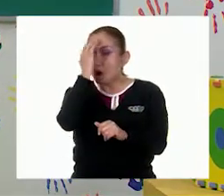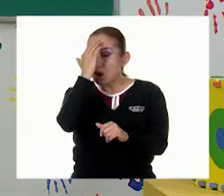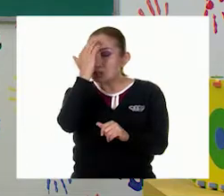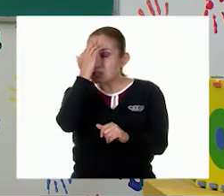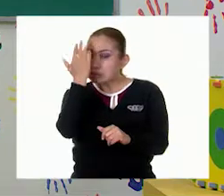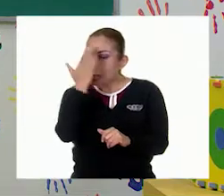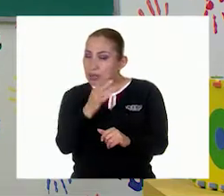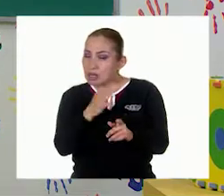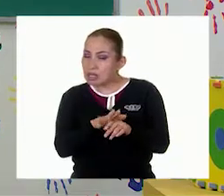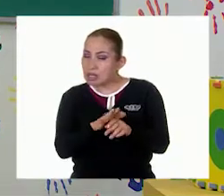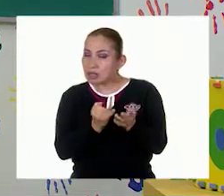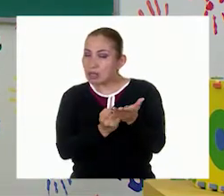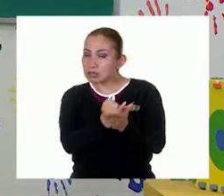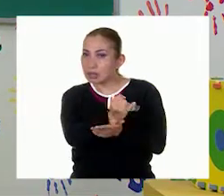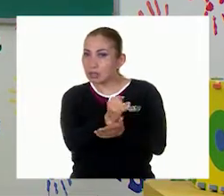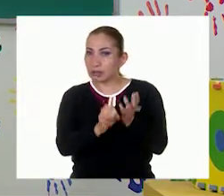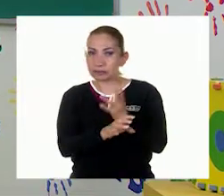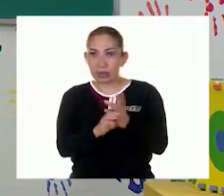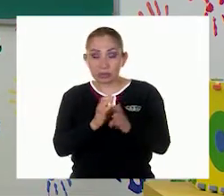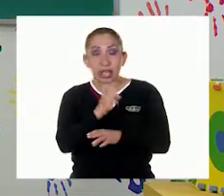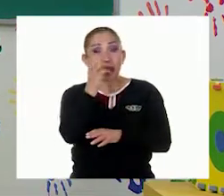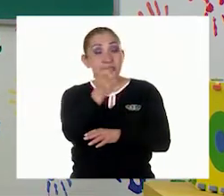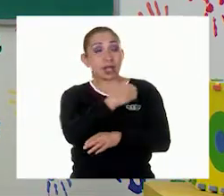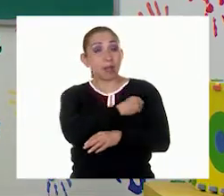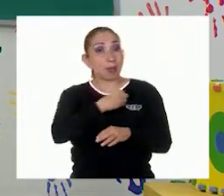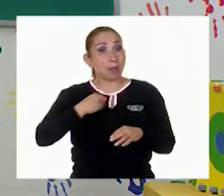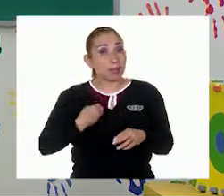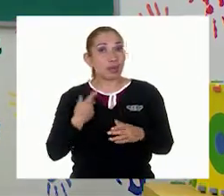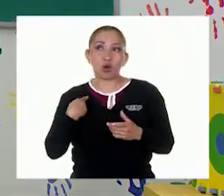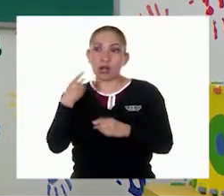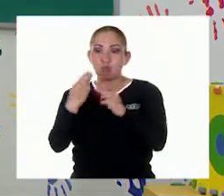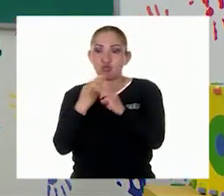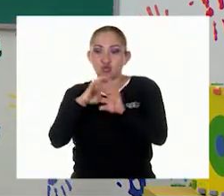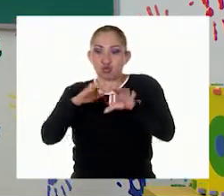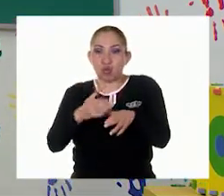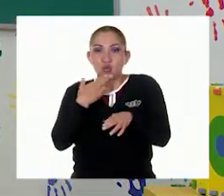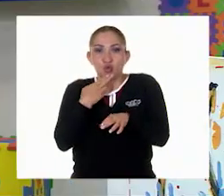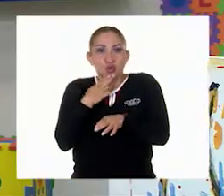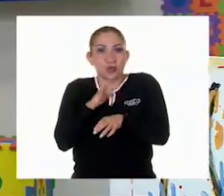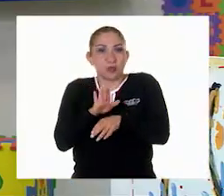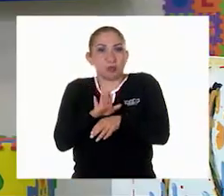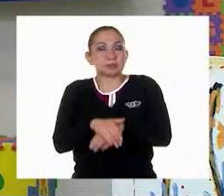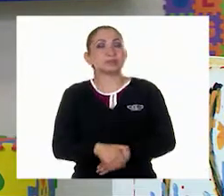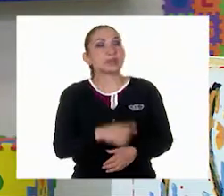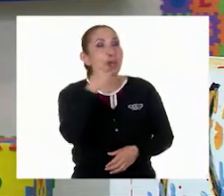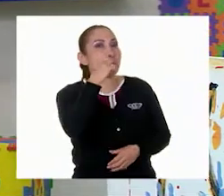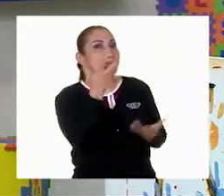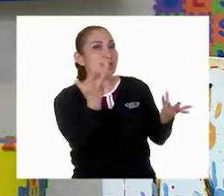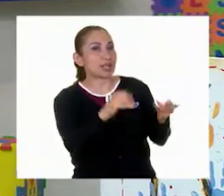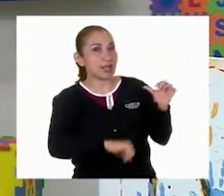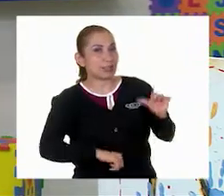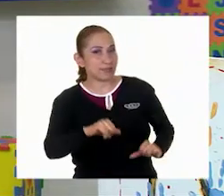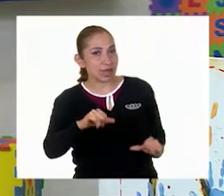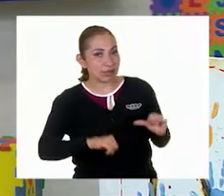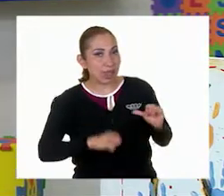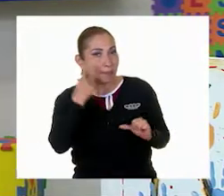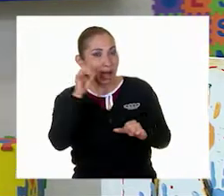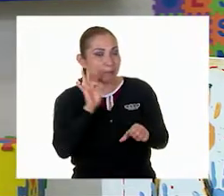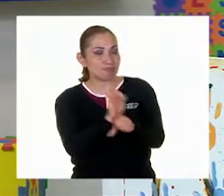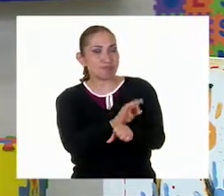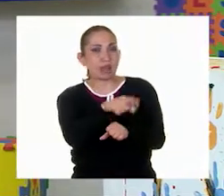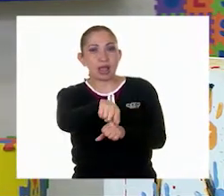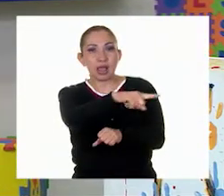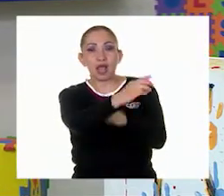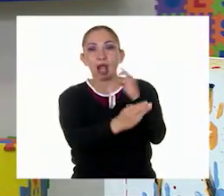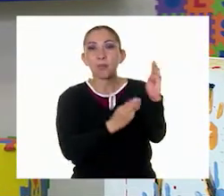con decisión. Es, por supuesto, un compromiso con nuestro planeta. Para realizar acciones a favor de nuestro planeta,